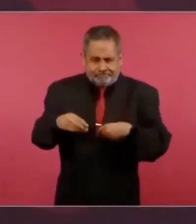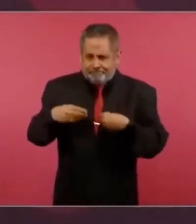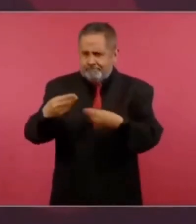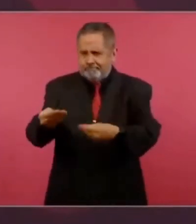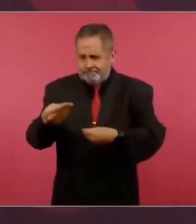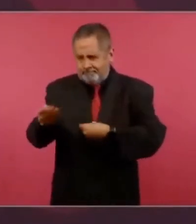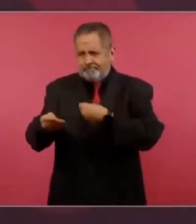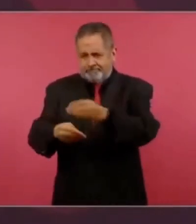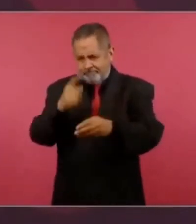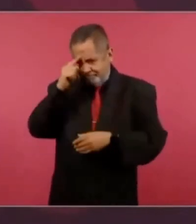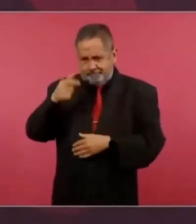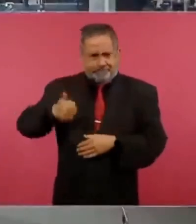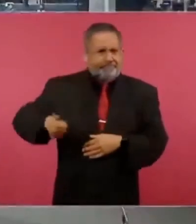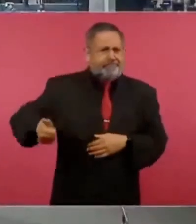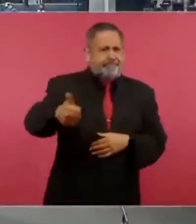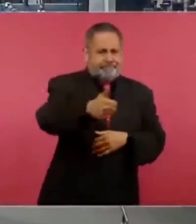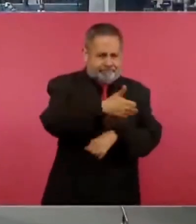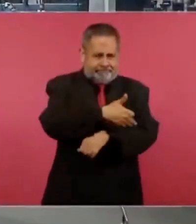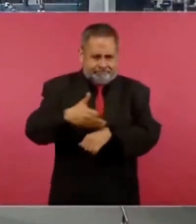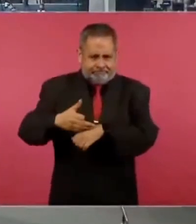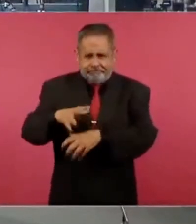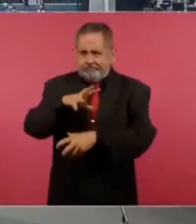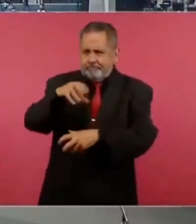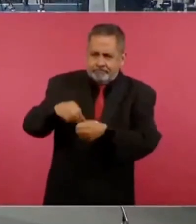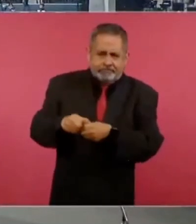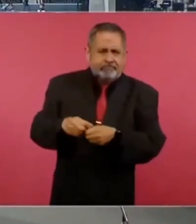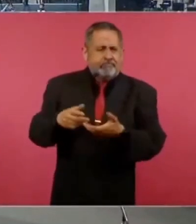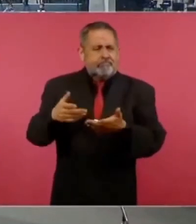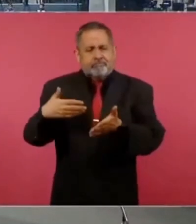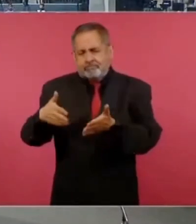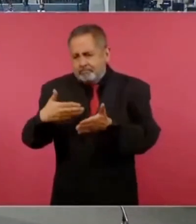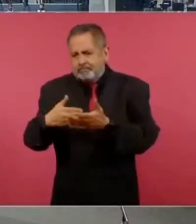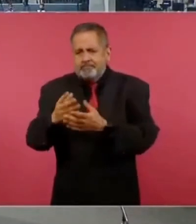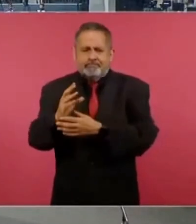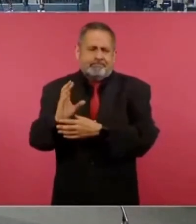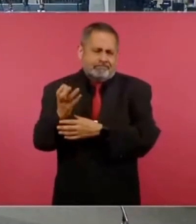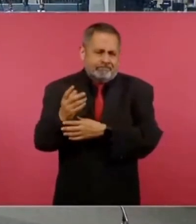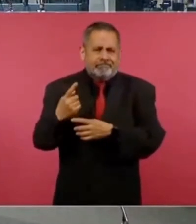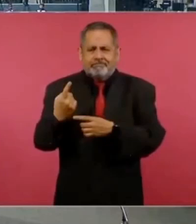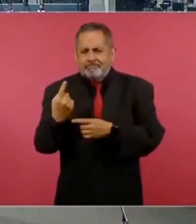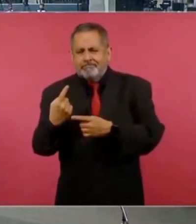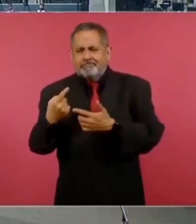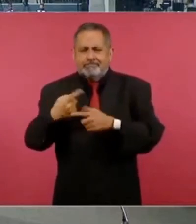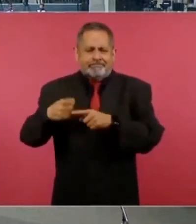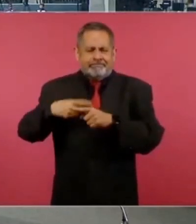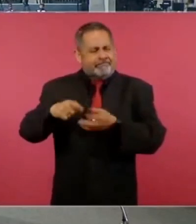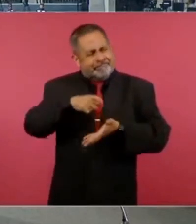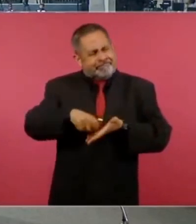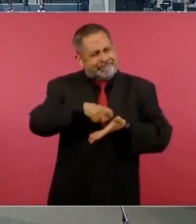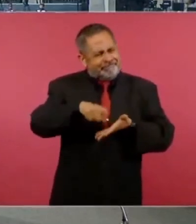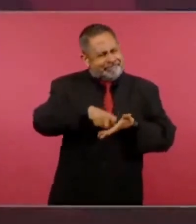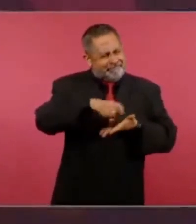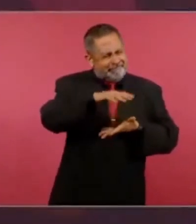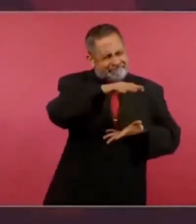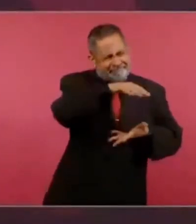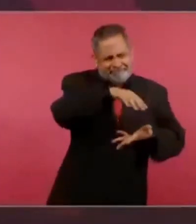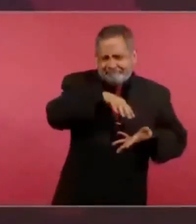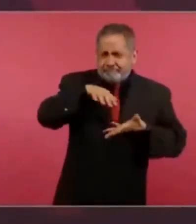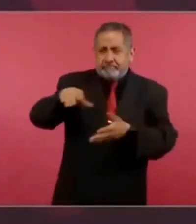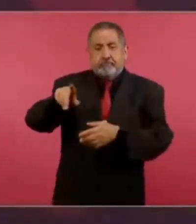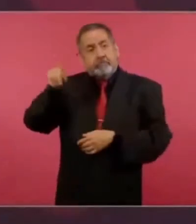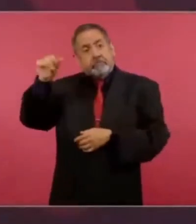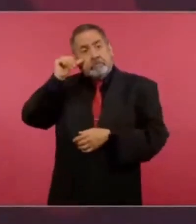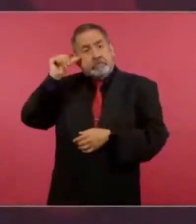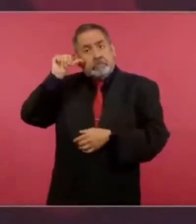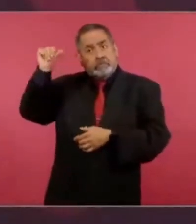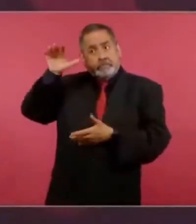enseres que incluye electrodomésticos. Tuvimos que comprar electrodomésticos en Asia, se portaron